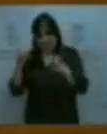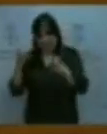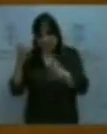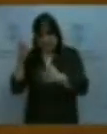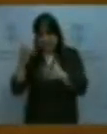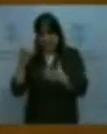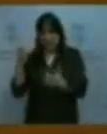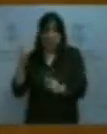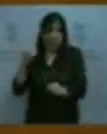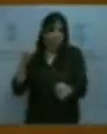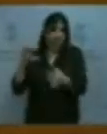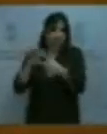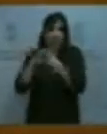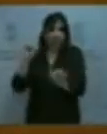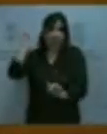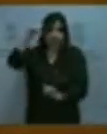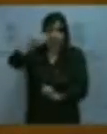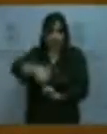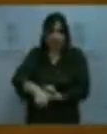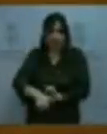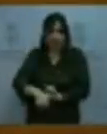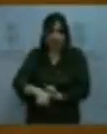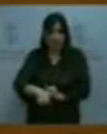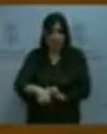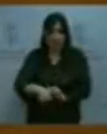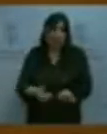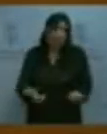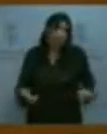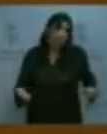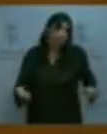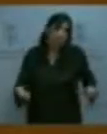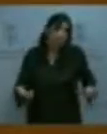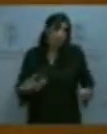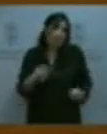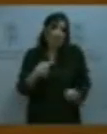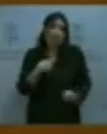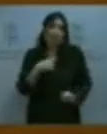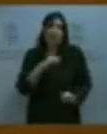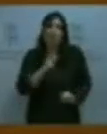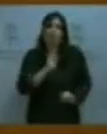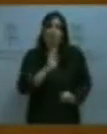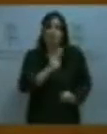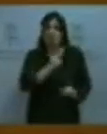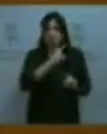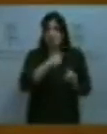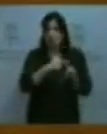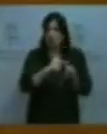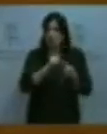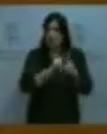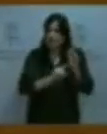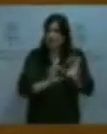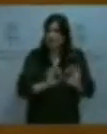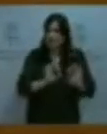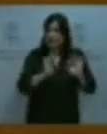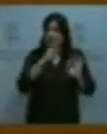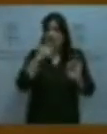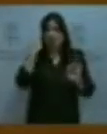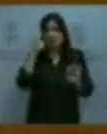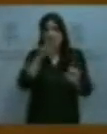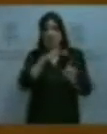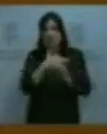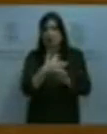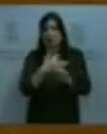Bueno, yo le voy a preguntar cuestiones para hacer una composición, sobre todo del lugar y de una realidad, o llegar